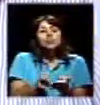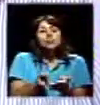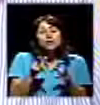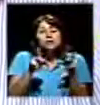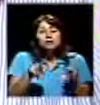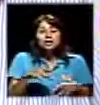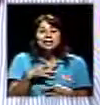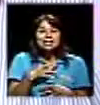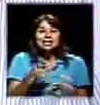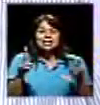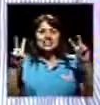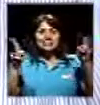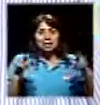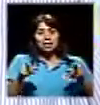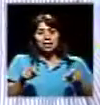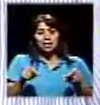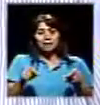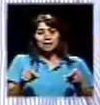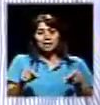y que